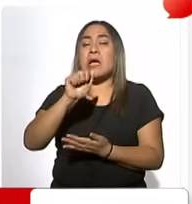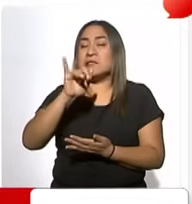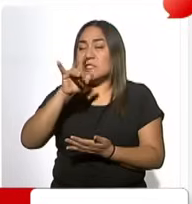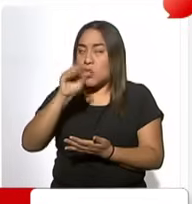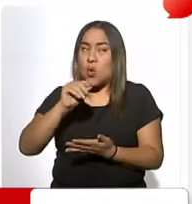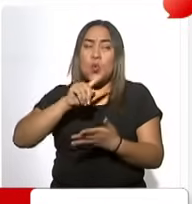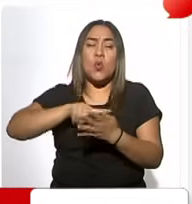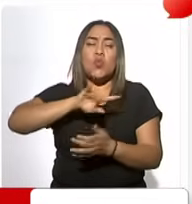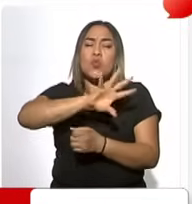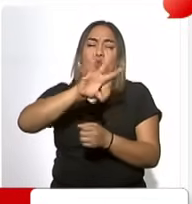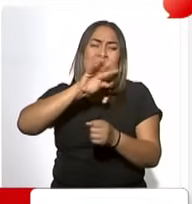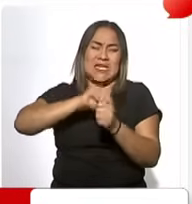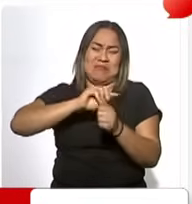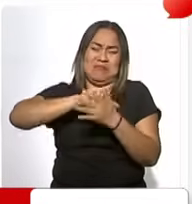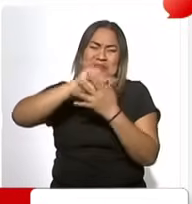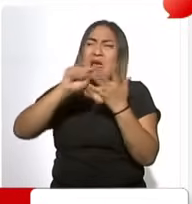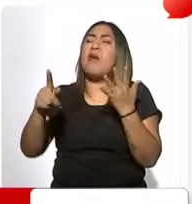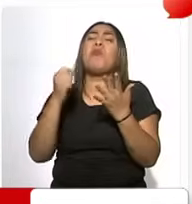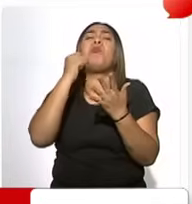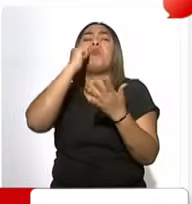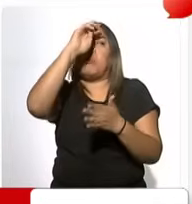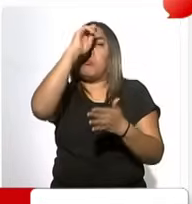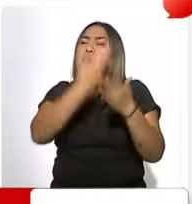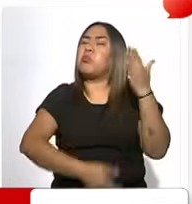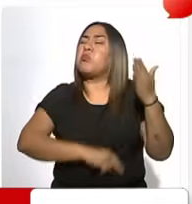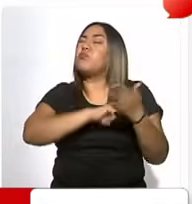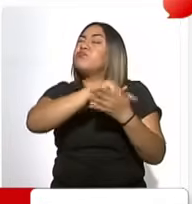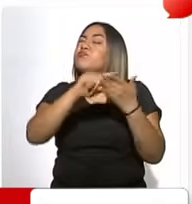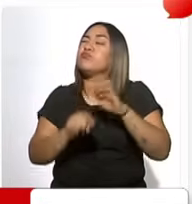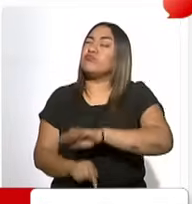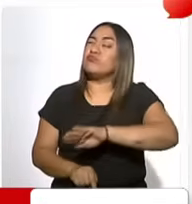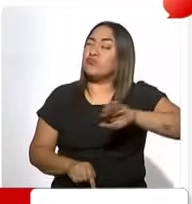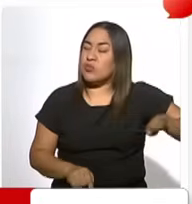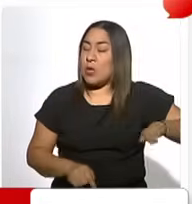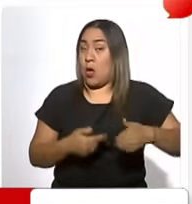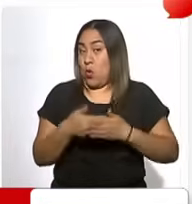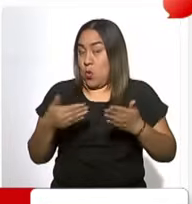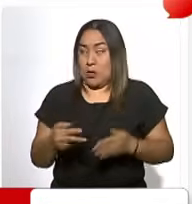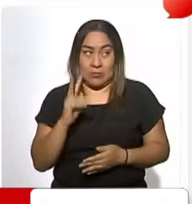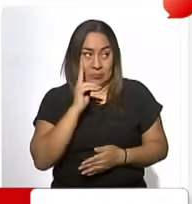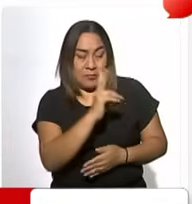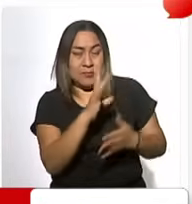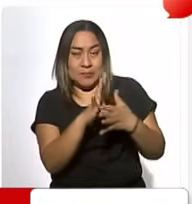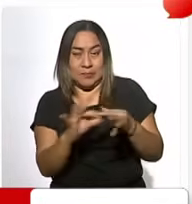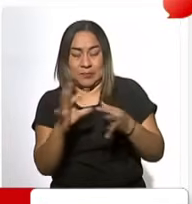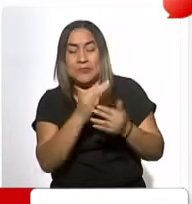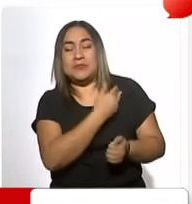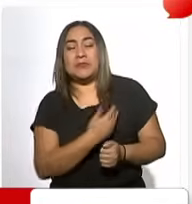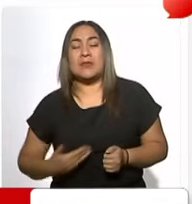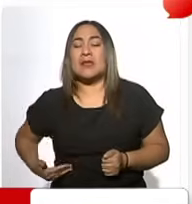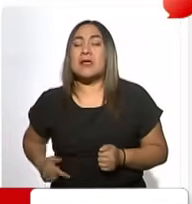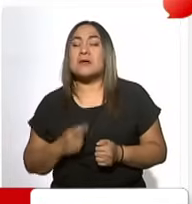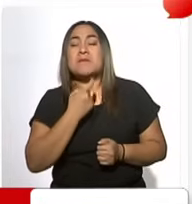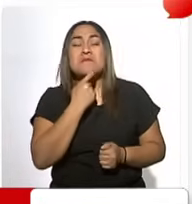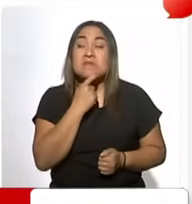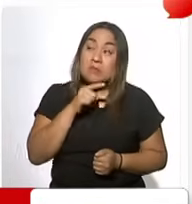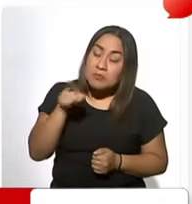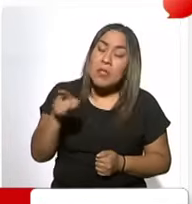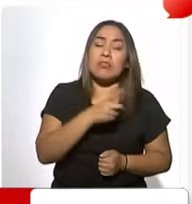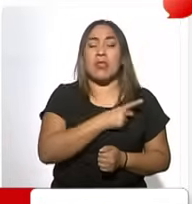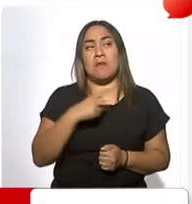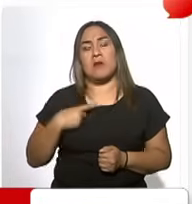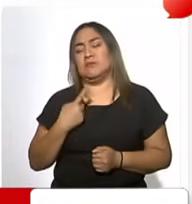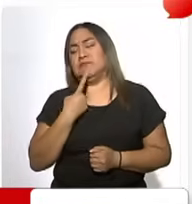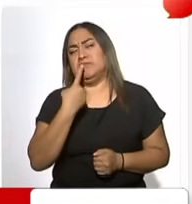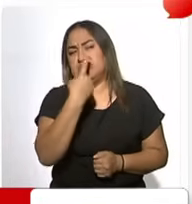decir arrasaron con todo pero entonces en ese sentido escuchar el presidente Andrés Manuel López Obrador decir que esto tiene que ser denunciado